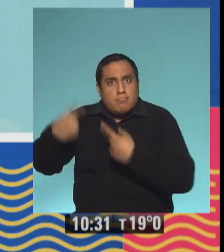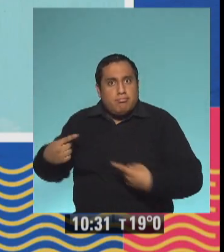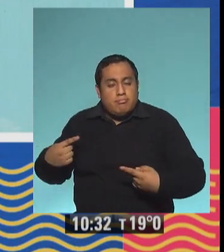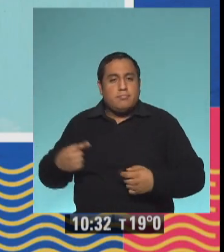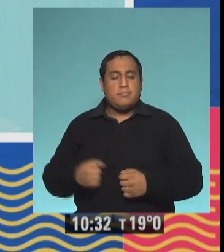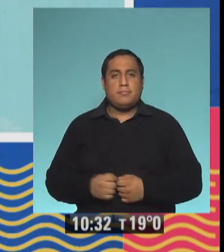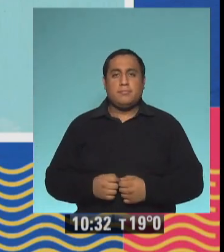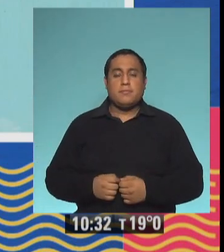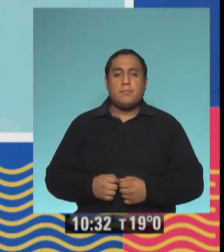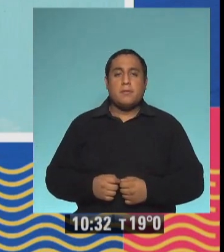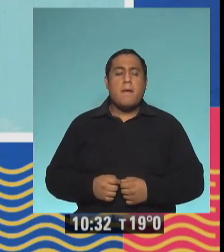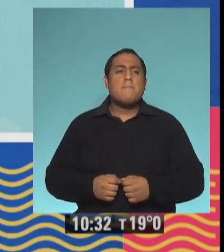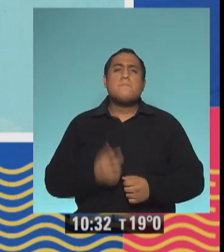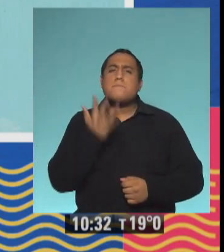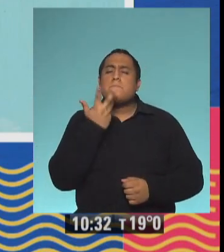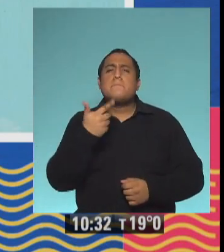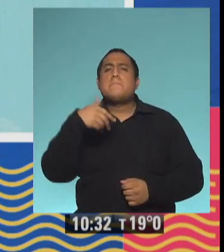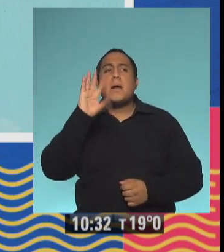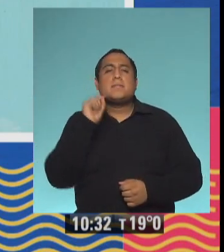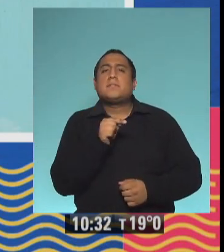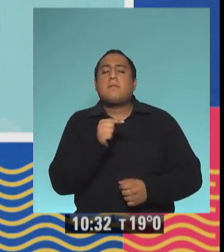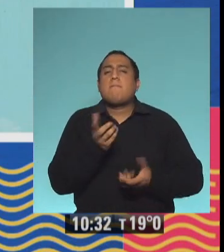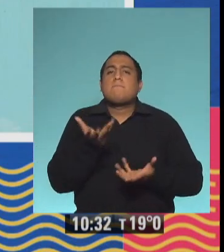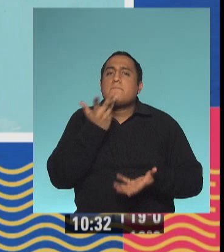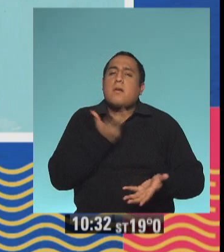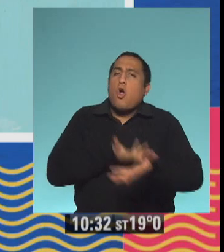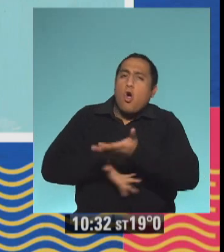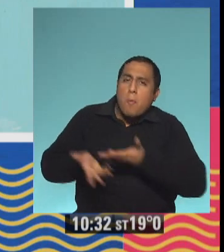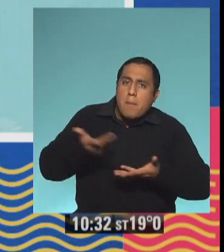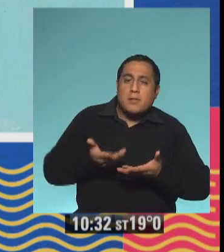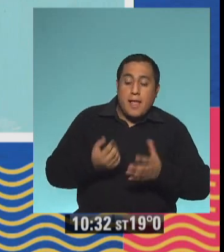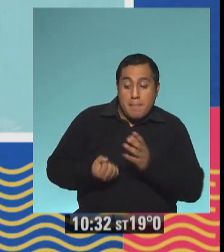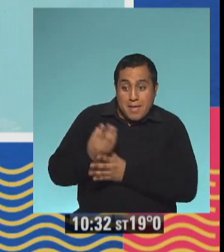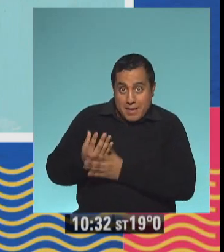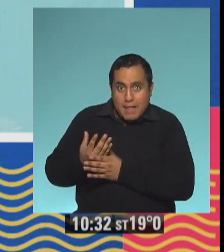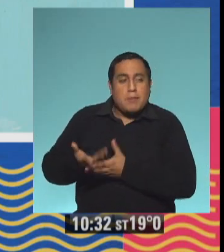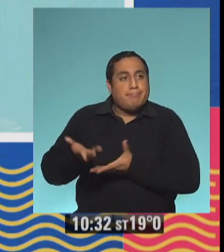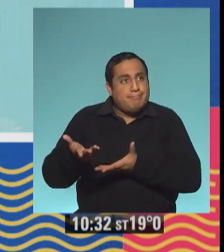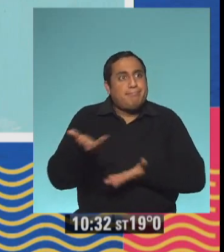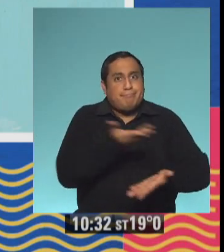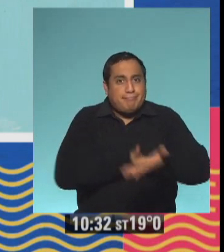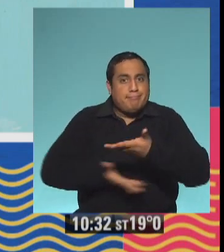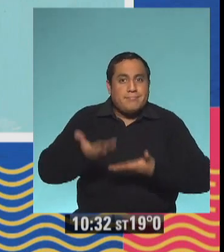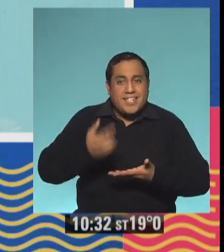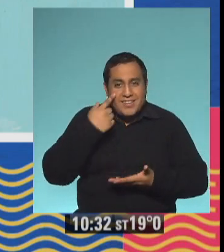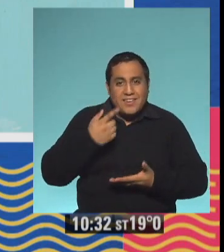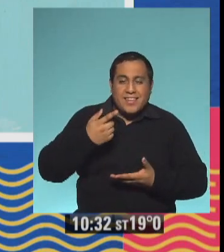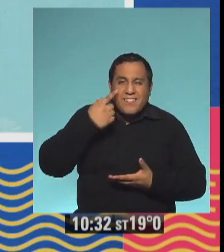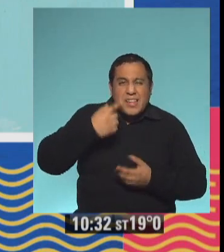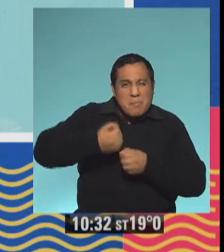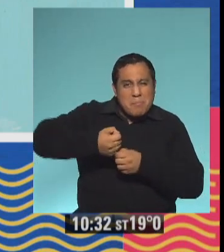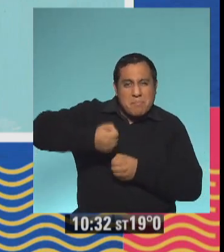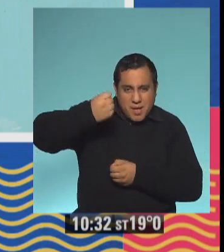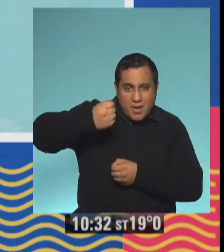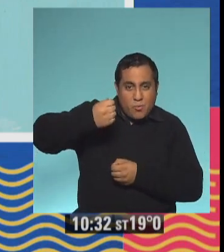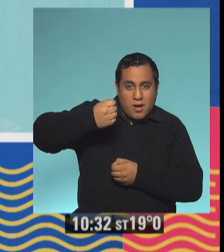Pájaro inventor. Lo que más le gustaba era compartir sus inventos. Miren, ahí se lo ve. Miren ese invento, el del paraguas. Junta agua